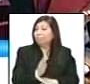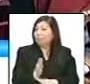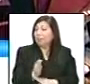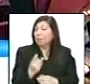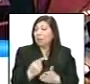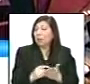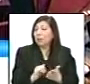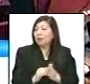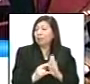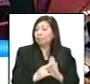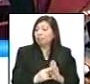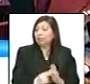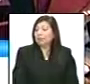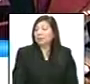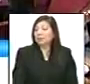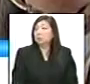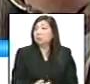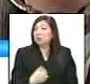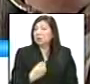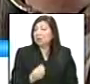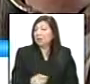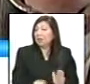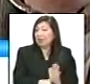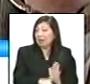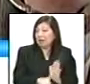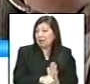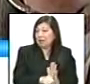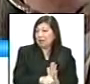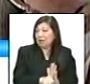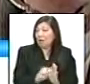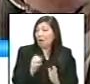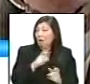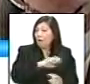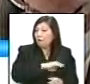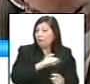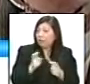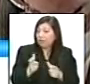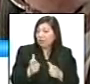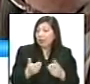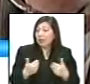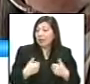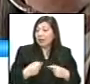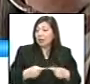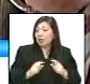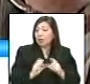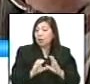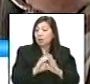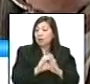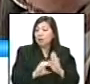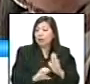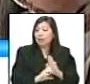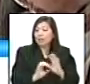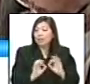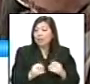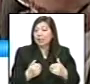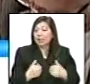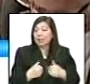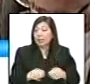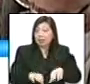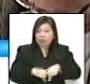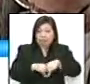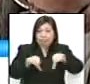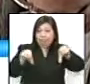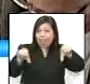por el hecho de ser representantes que podemos legislar y fiscalizar. Pero entiendo ese es un debate que tienen algunos constitucionalistas sobre si debiéramos